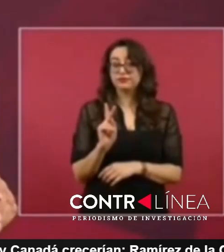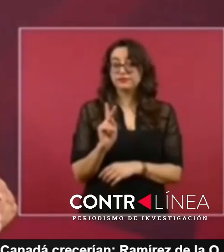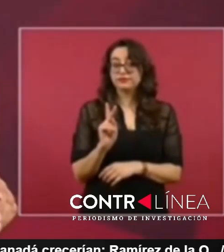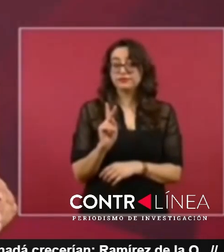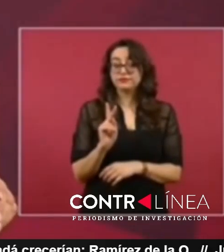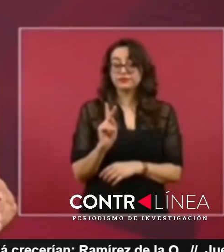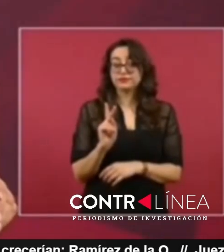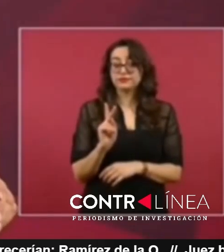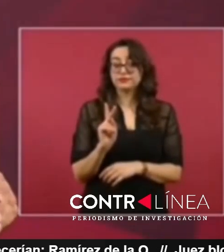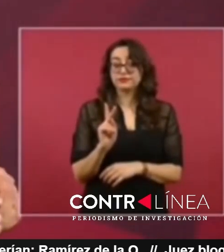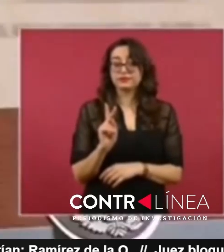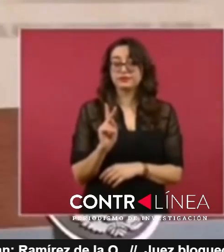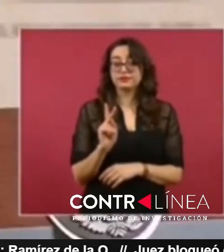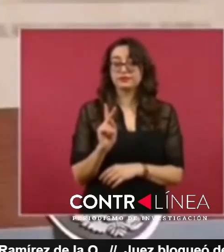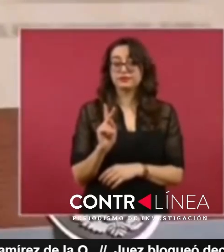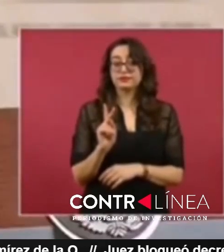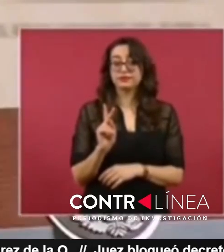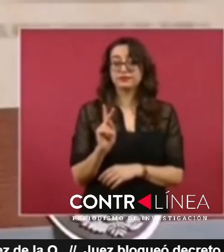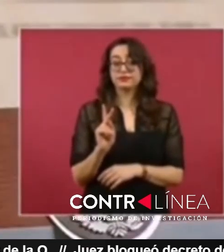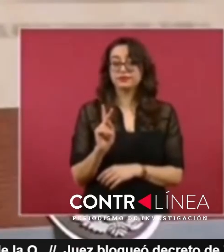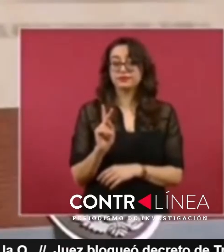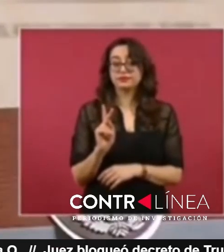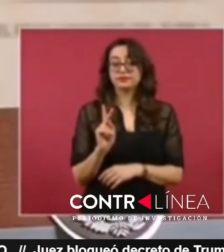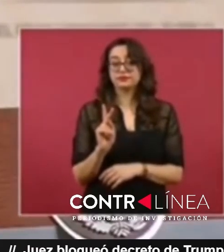que nadie